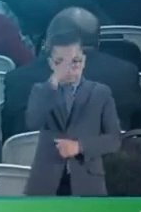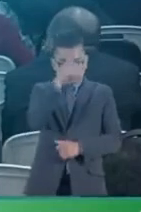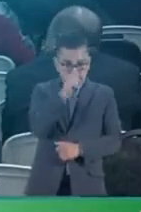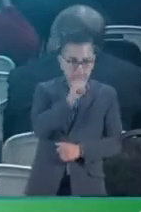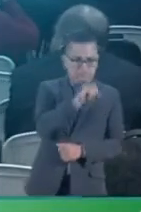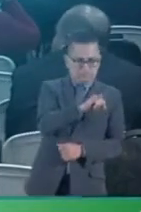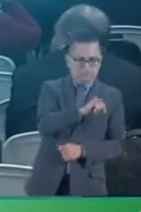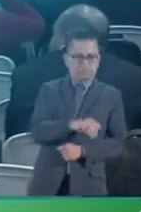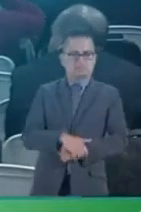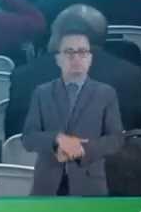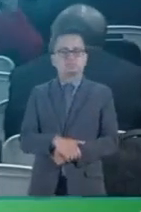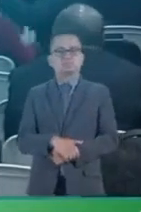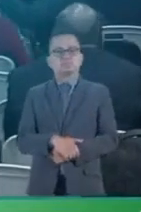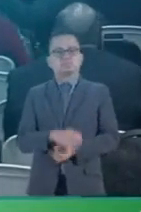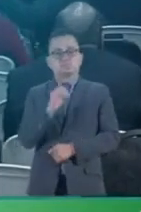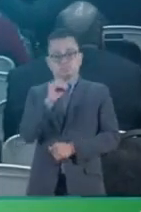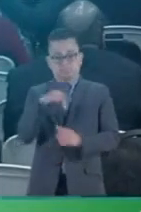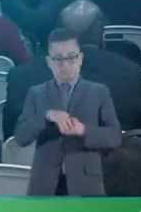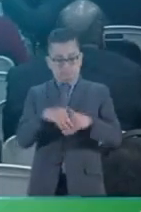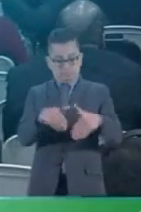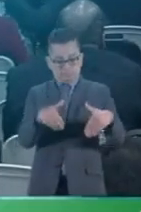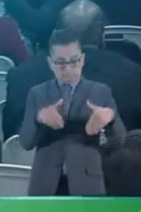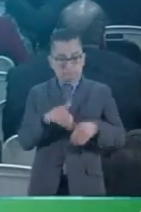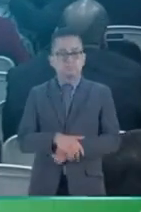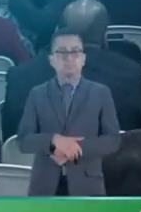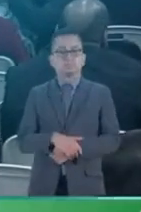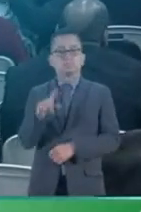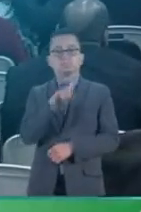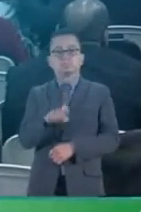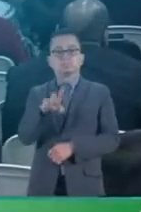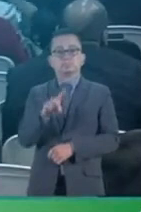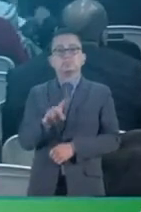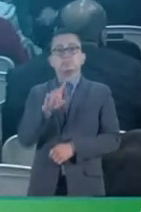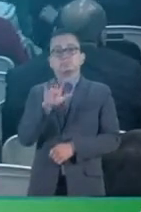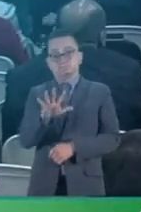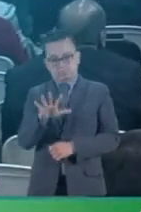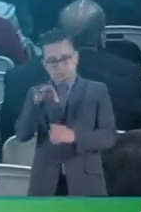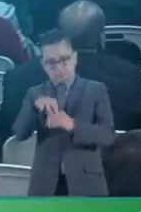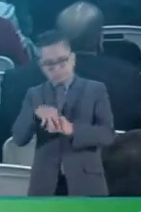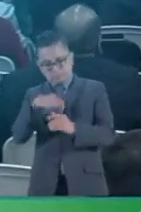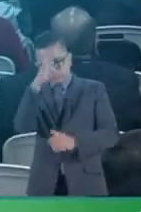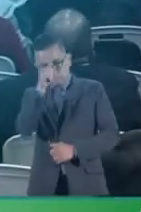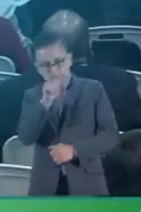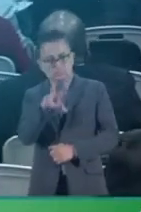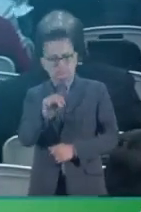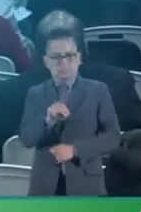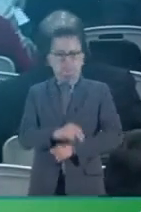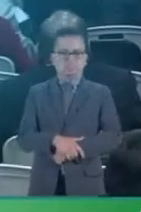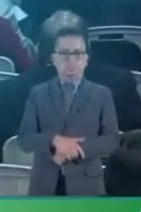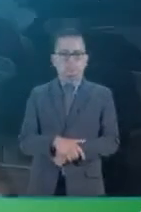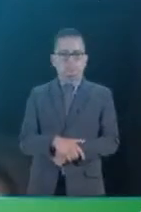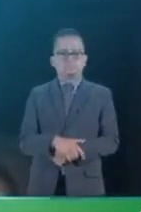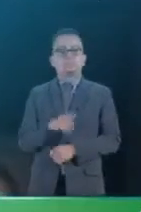Diputados. Ahora va al Congreso. Obviamente esto iba a ser así, ya todo el mundo lo sabía, al tener